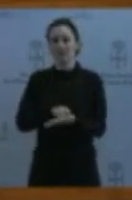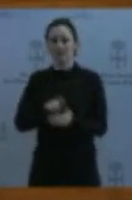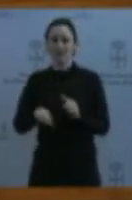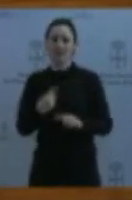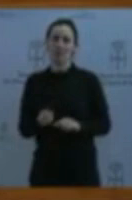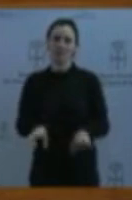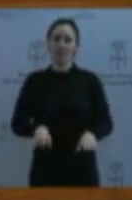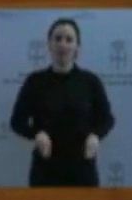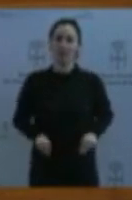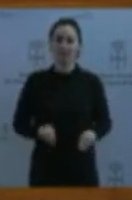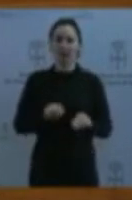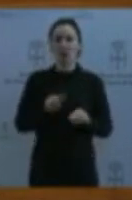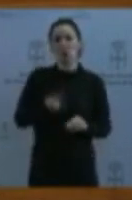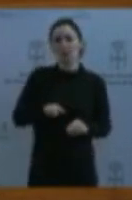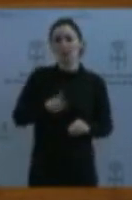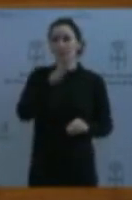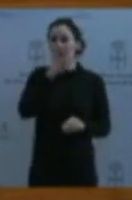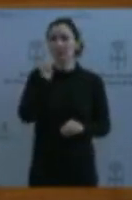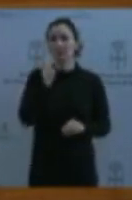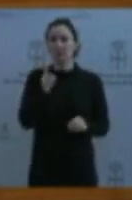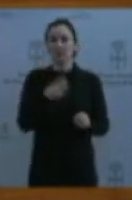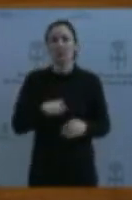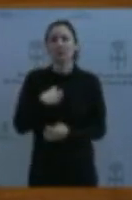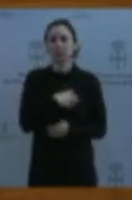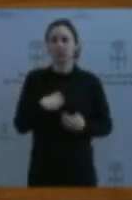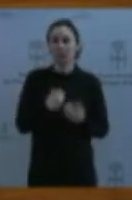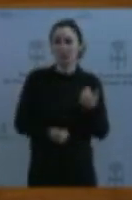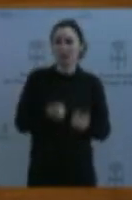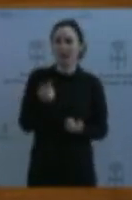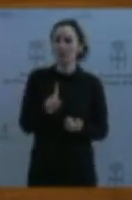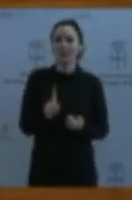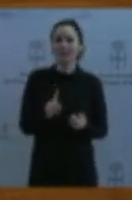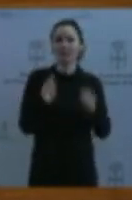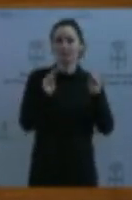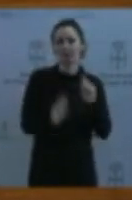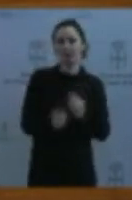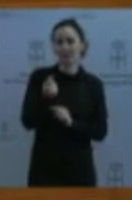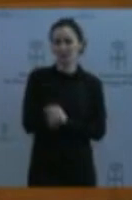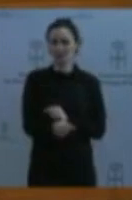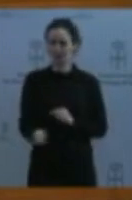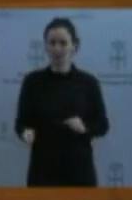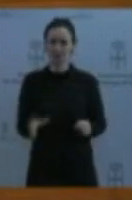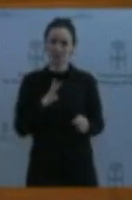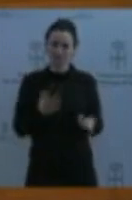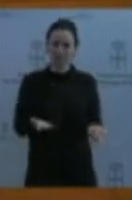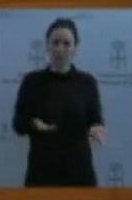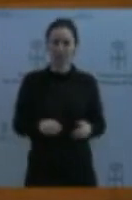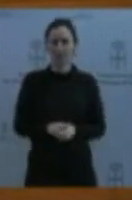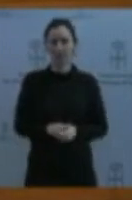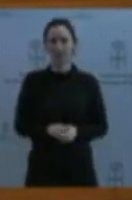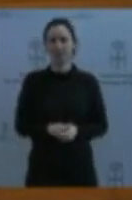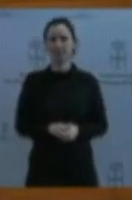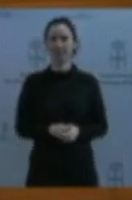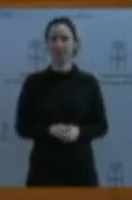estabas más desesperado, no porque tuviese más éxito o menos la inserción. Hacer, como se nos entregó en la comisión de investigación, una